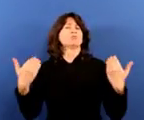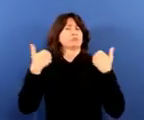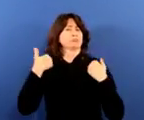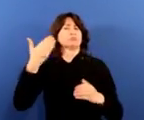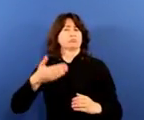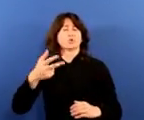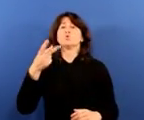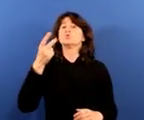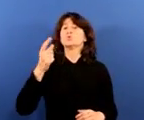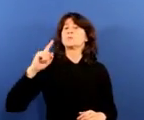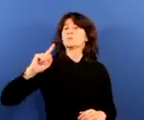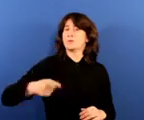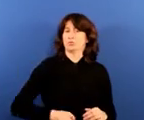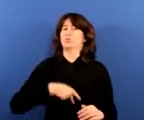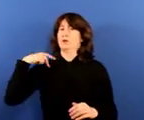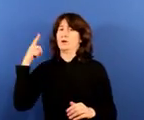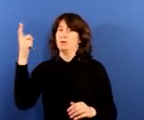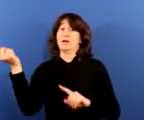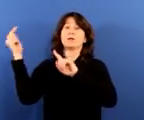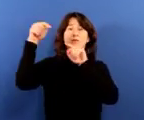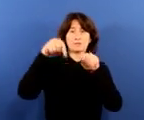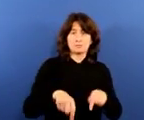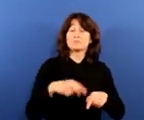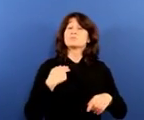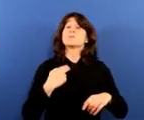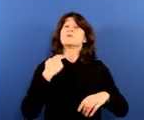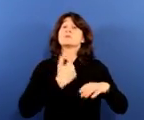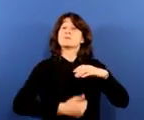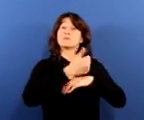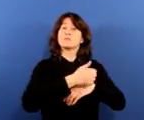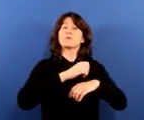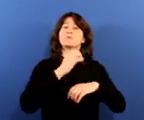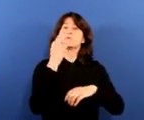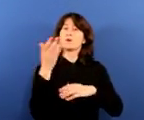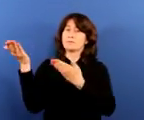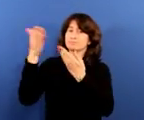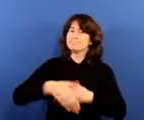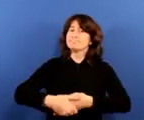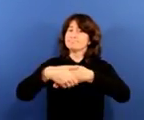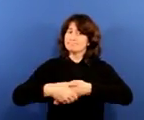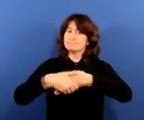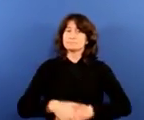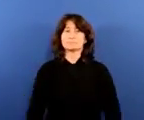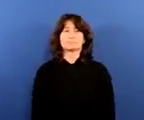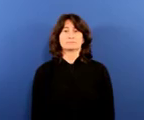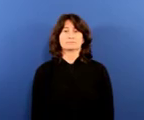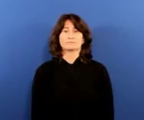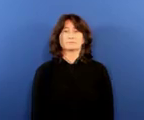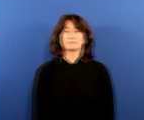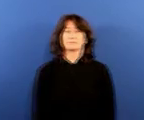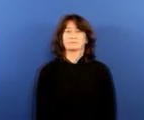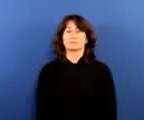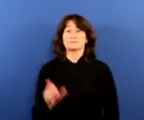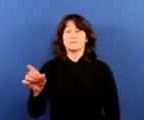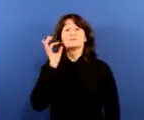encuentra en Bilbao. El diputado general ha querido reconocer a una de las científicas de más renombre internacional y reconocer la labor que ha